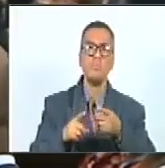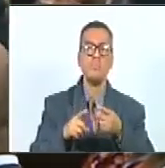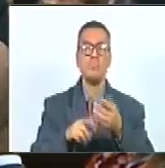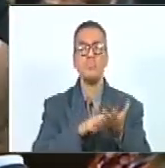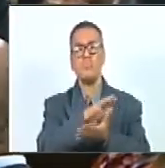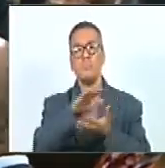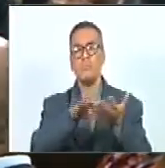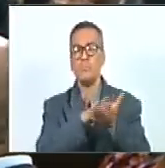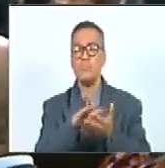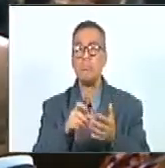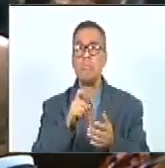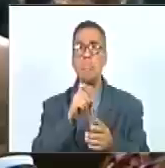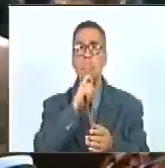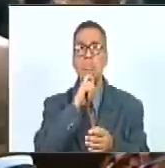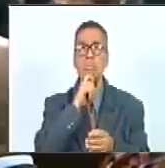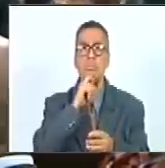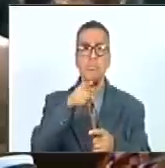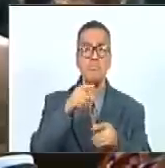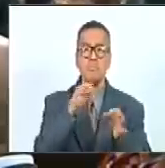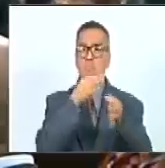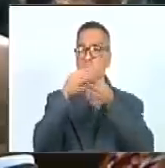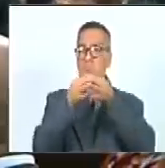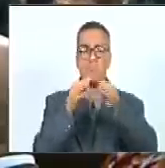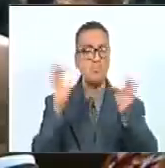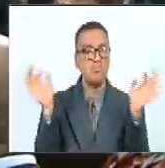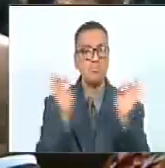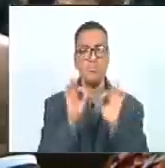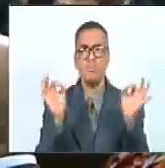graves, pero no explican nada.